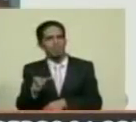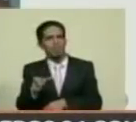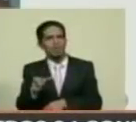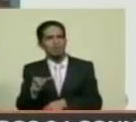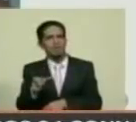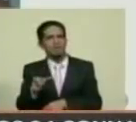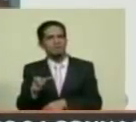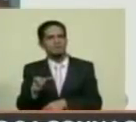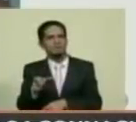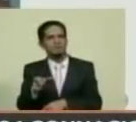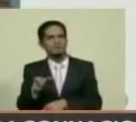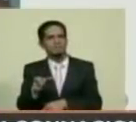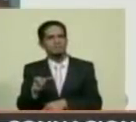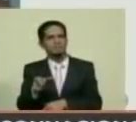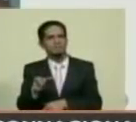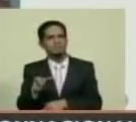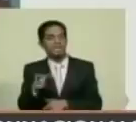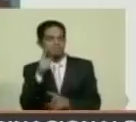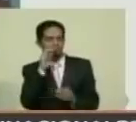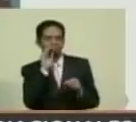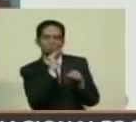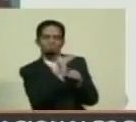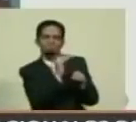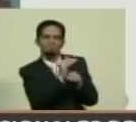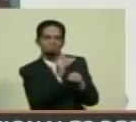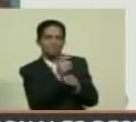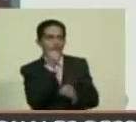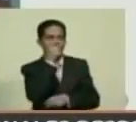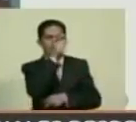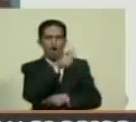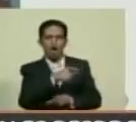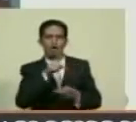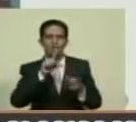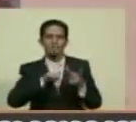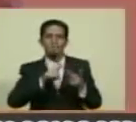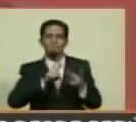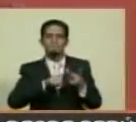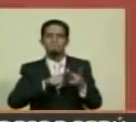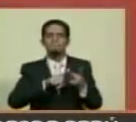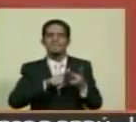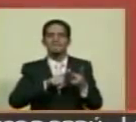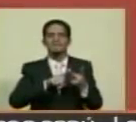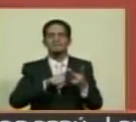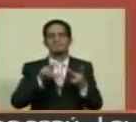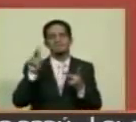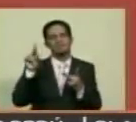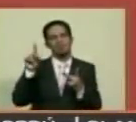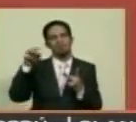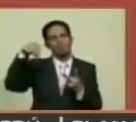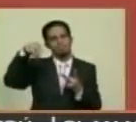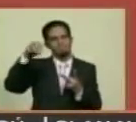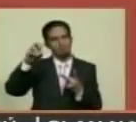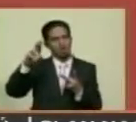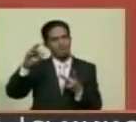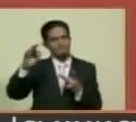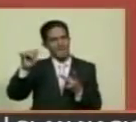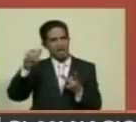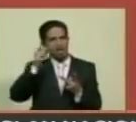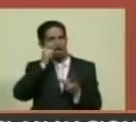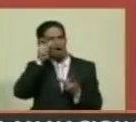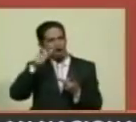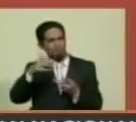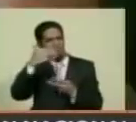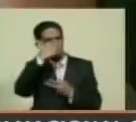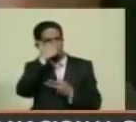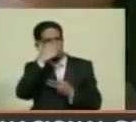mantuvo resguardado al señor Gerisbert Emmanuel Rivas Vivas, alias Morfeo, uno de los terroristas